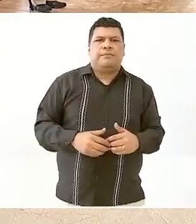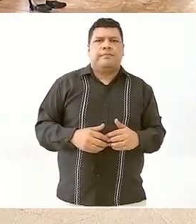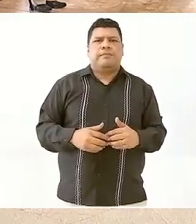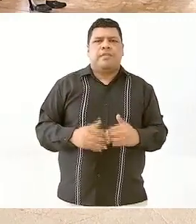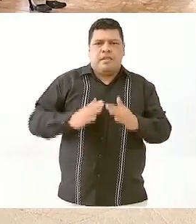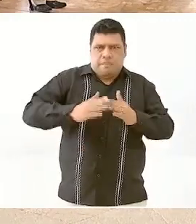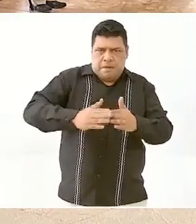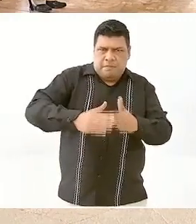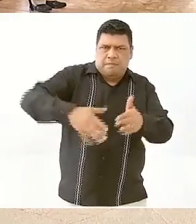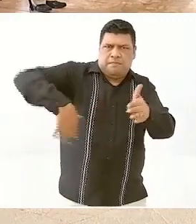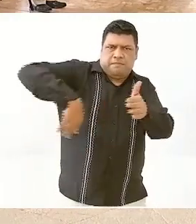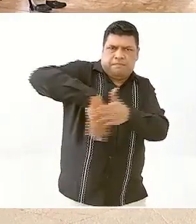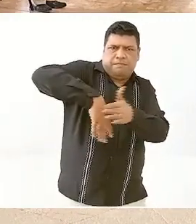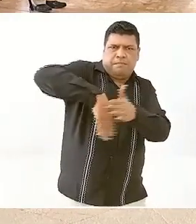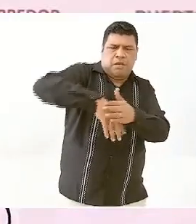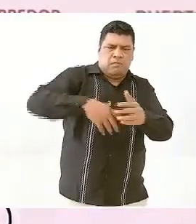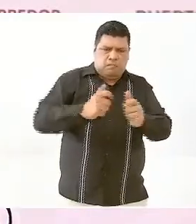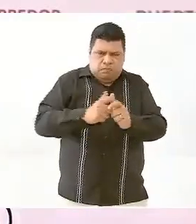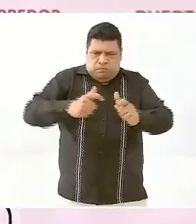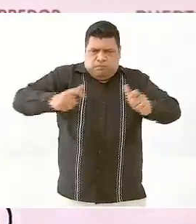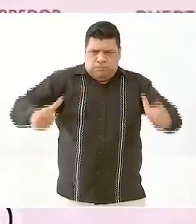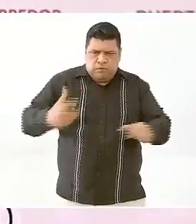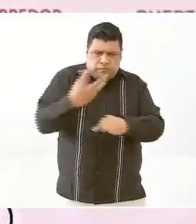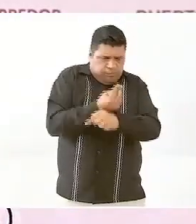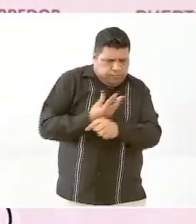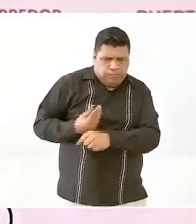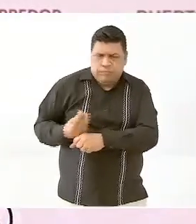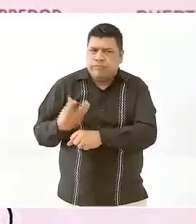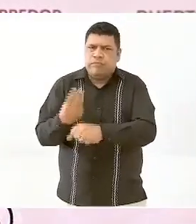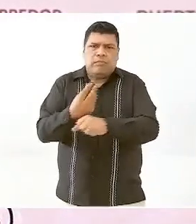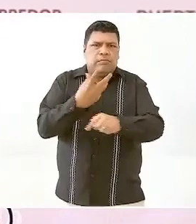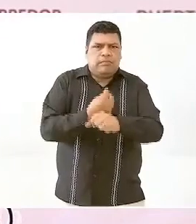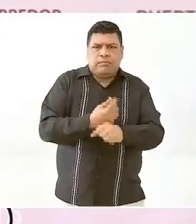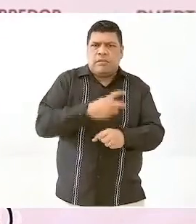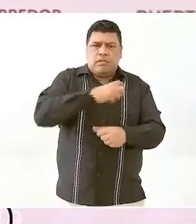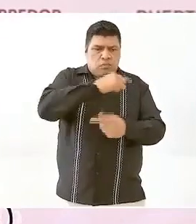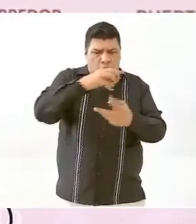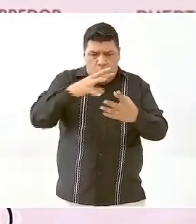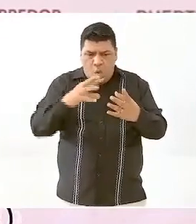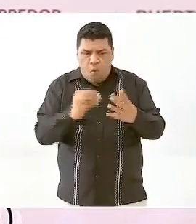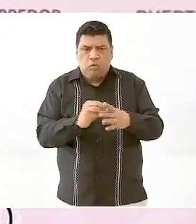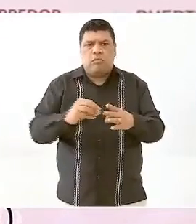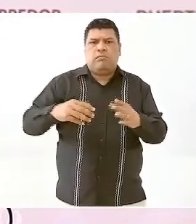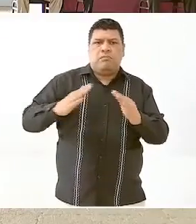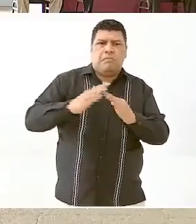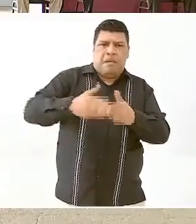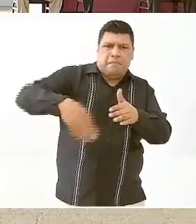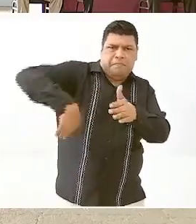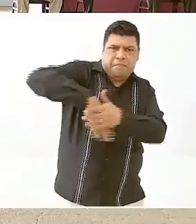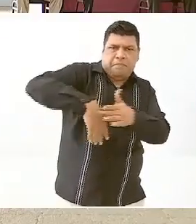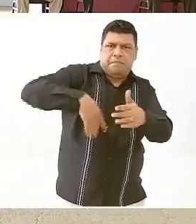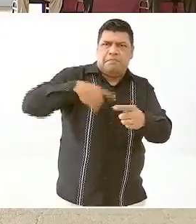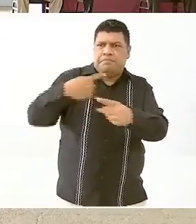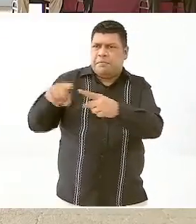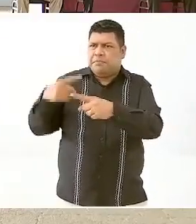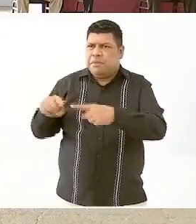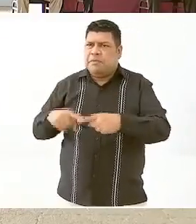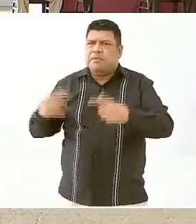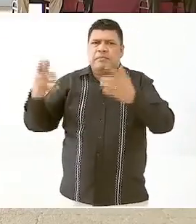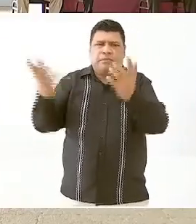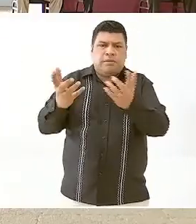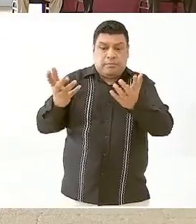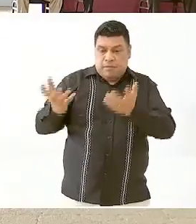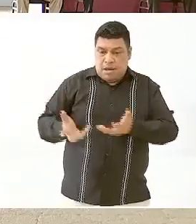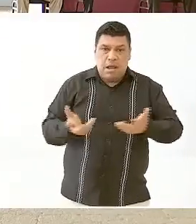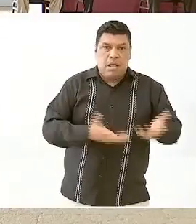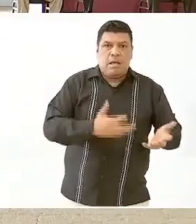los muelles, ya lo que se está haciendo en los puertos está